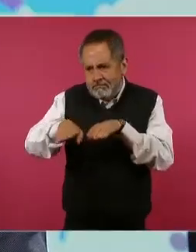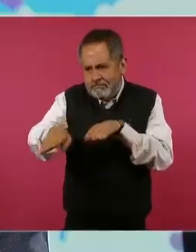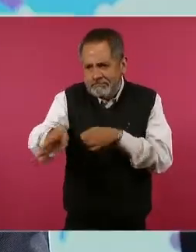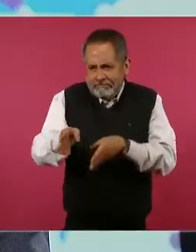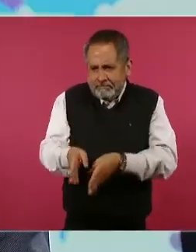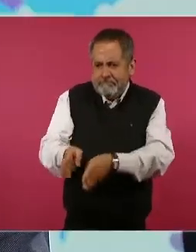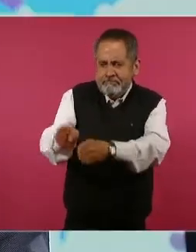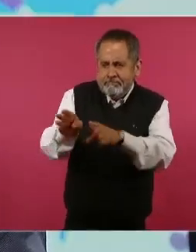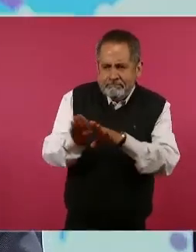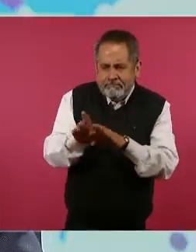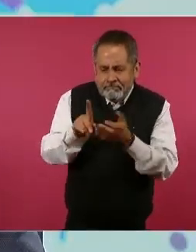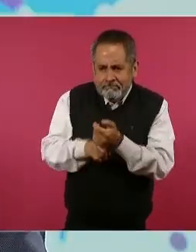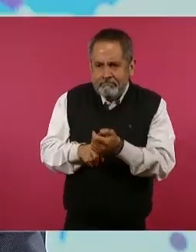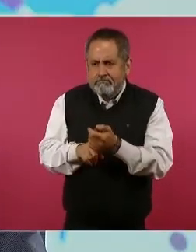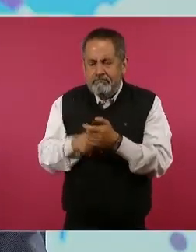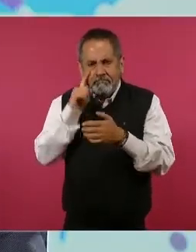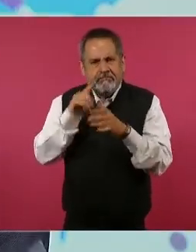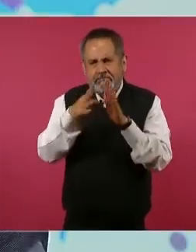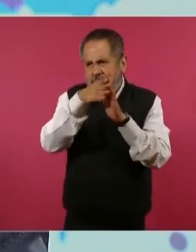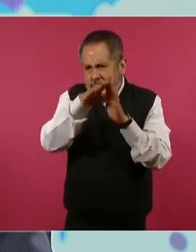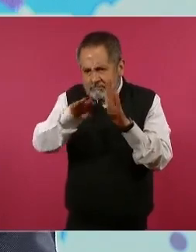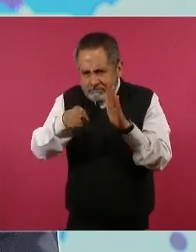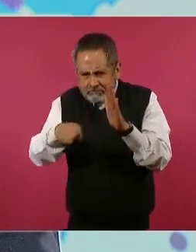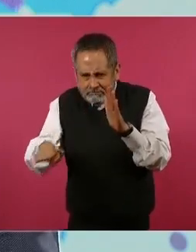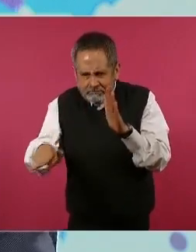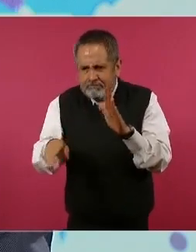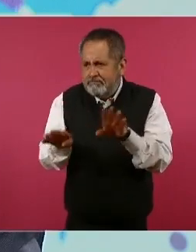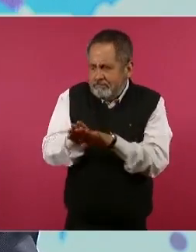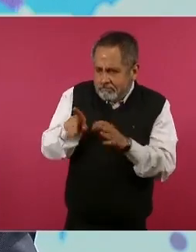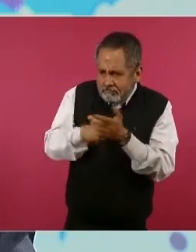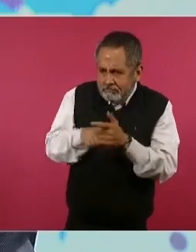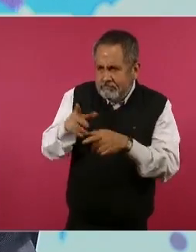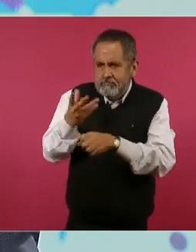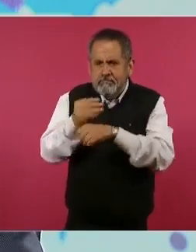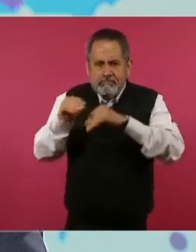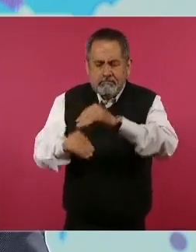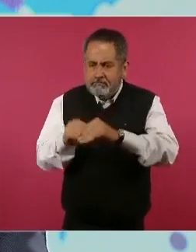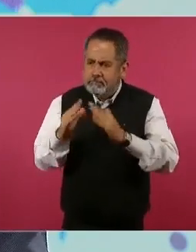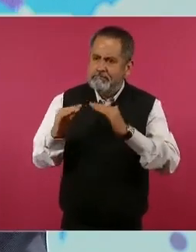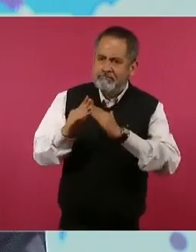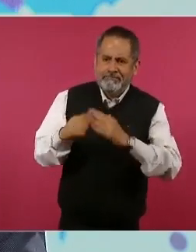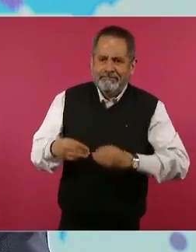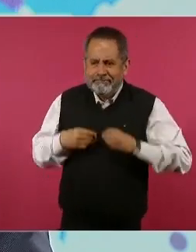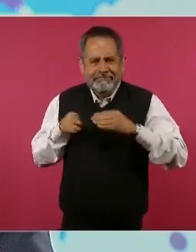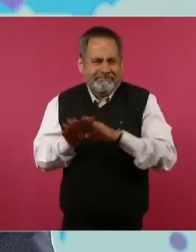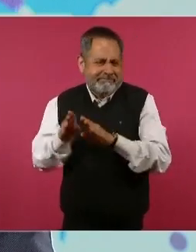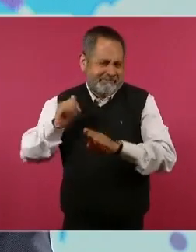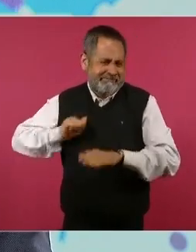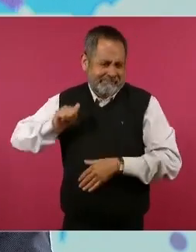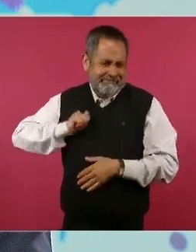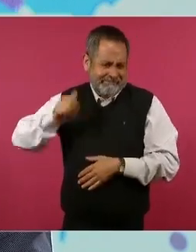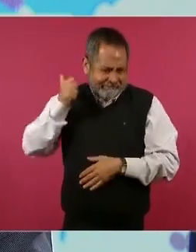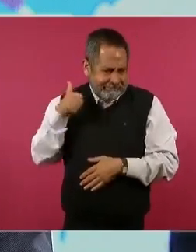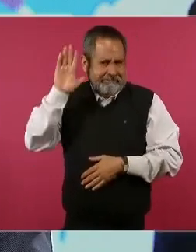SACBE, plataformas, cimentaciones de áreas residenciales, pero también